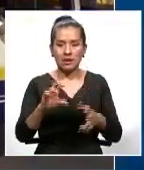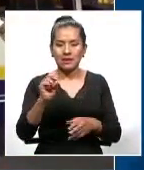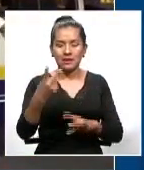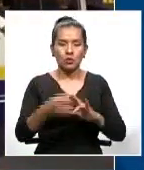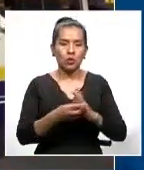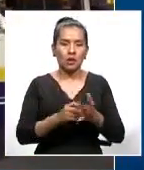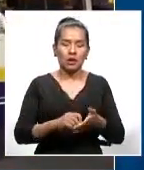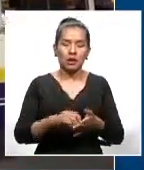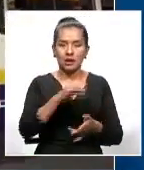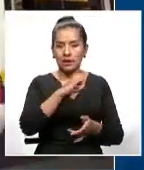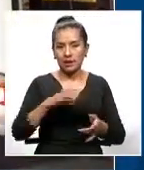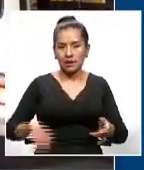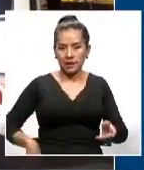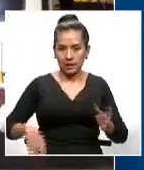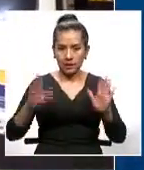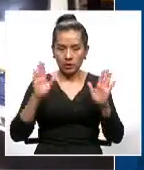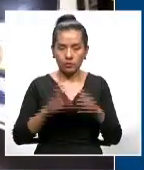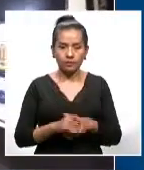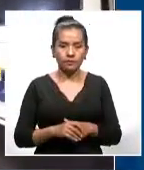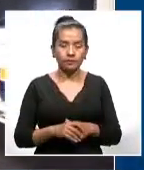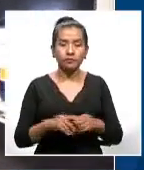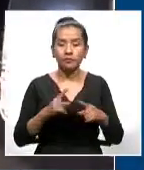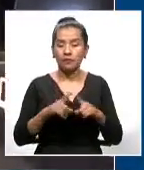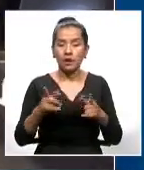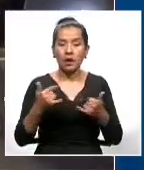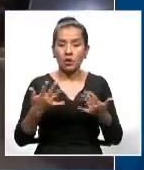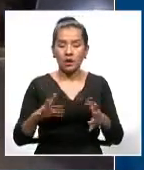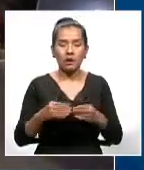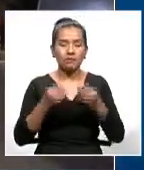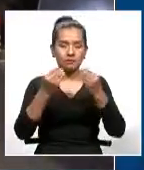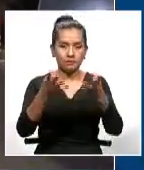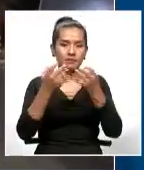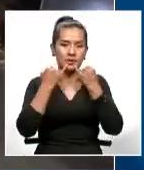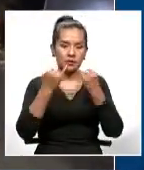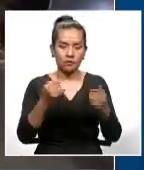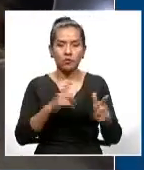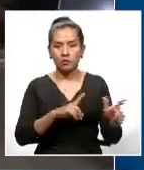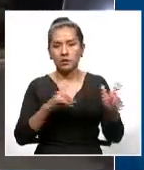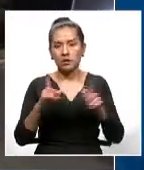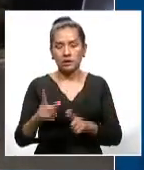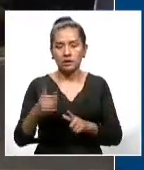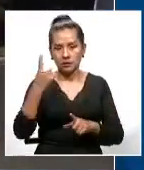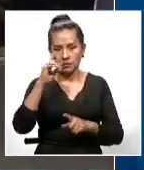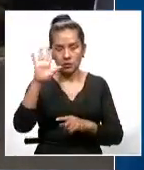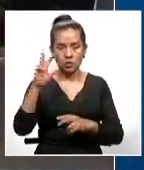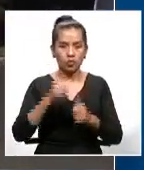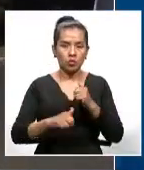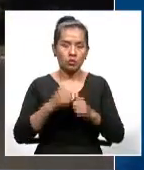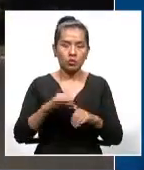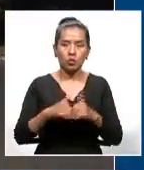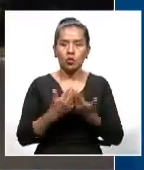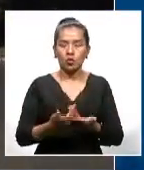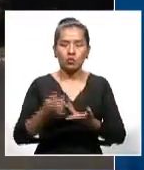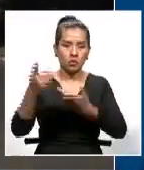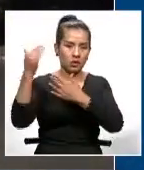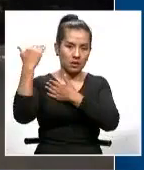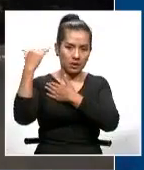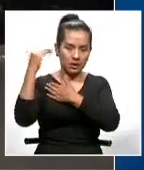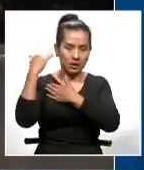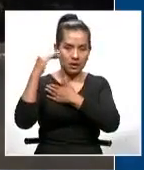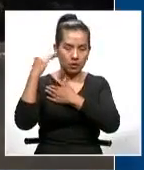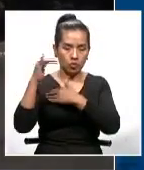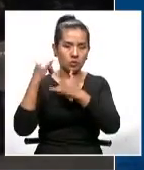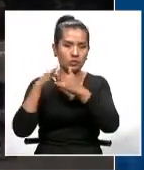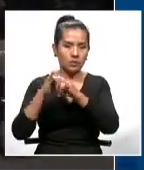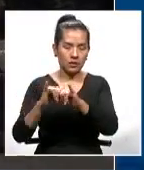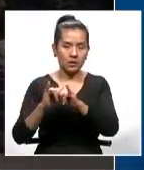del Cristo Redentor. Es lo que podemos informarle, ya la policía tiene el control de este lugar. En este momento ya